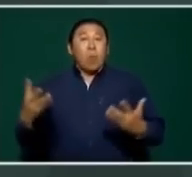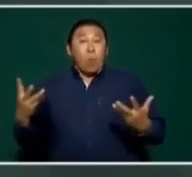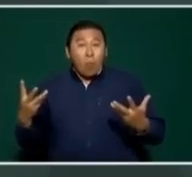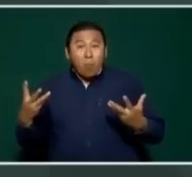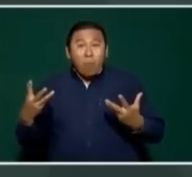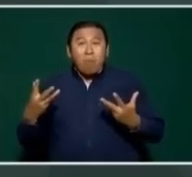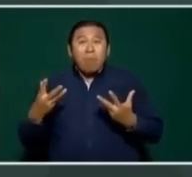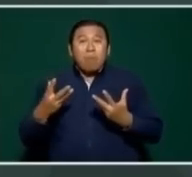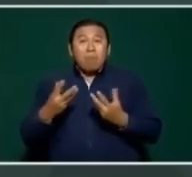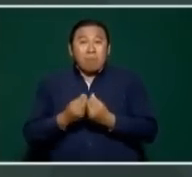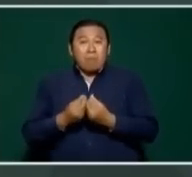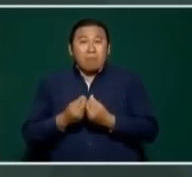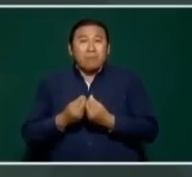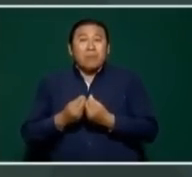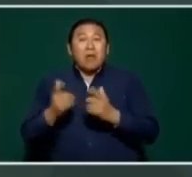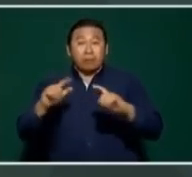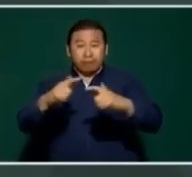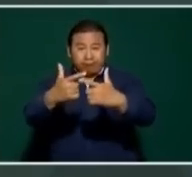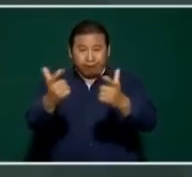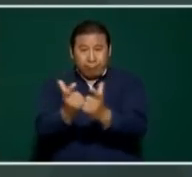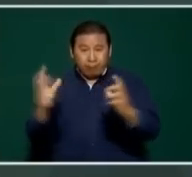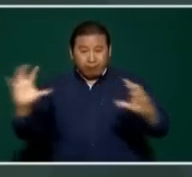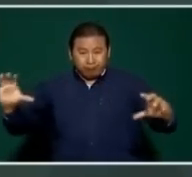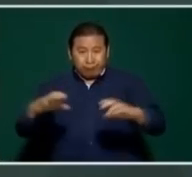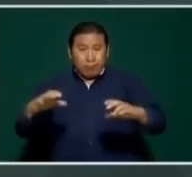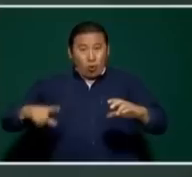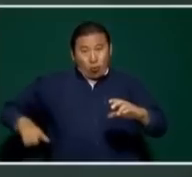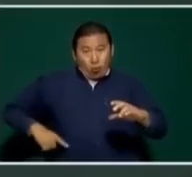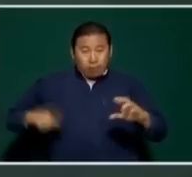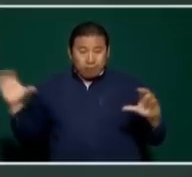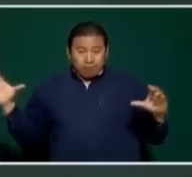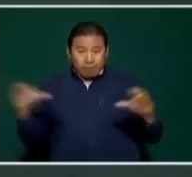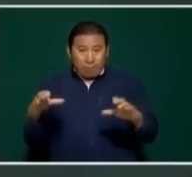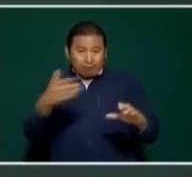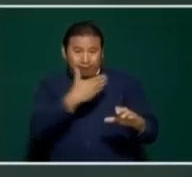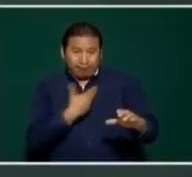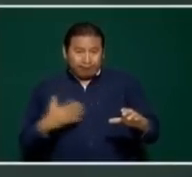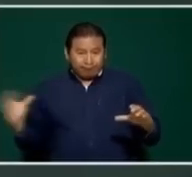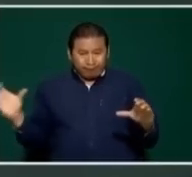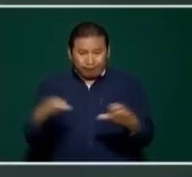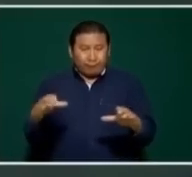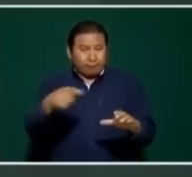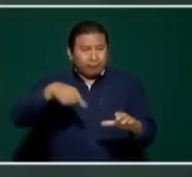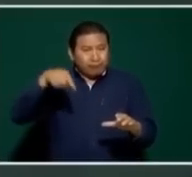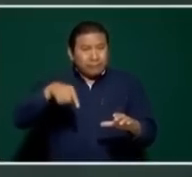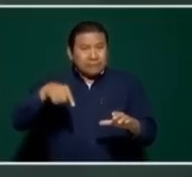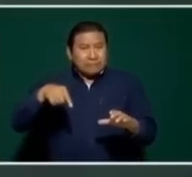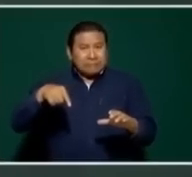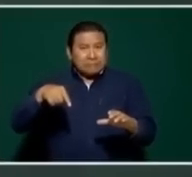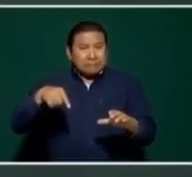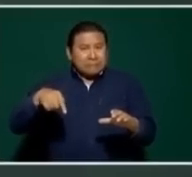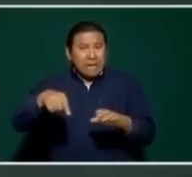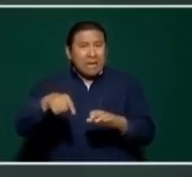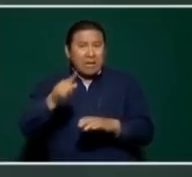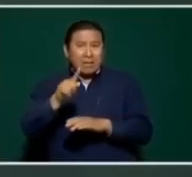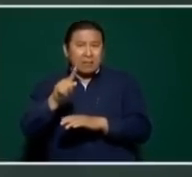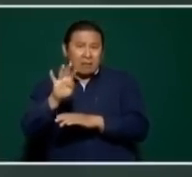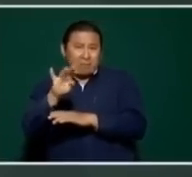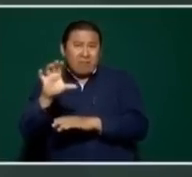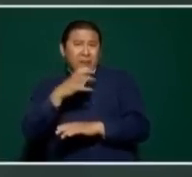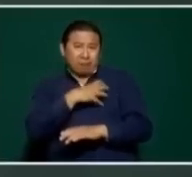Reunimos al gabinete y le pedí al almirante Ojeda,